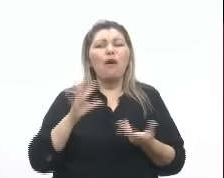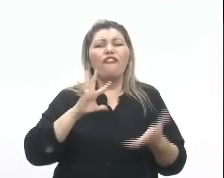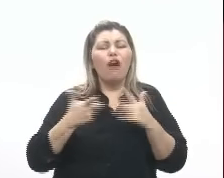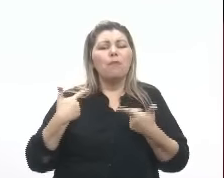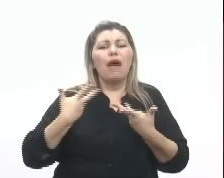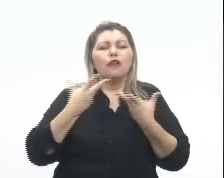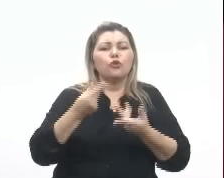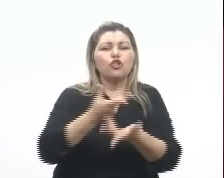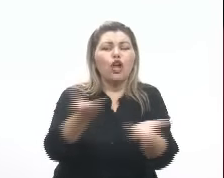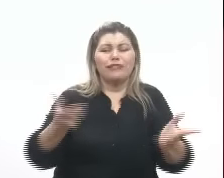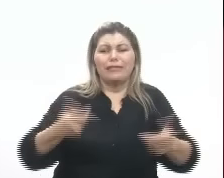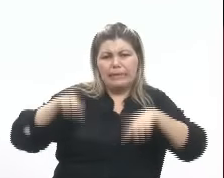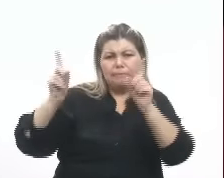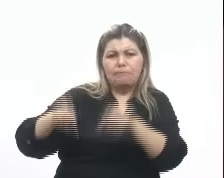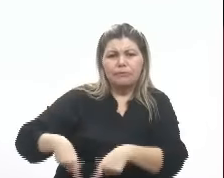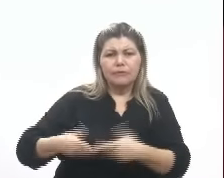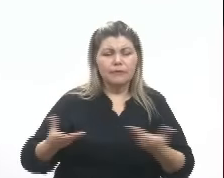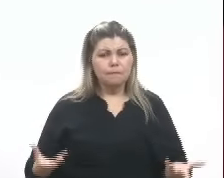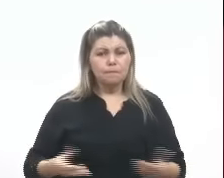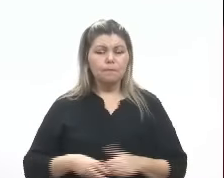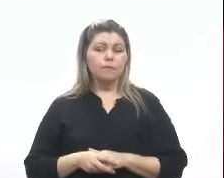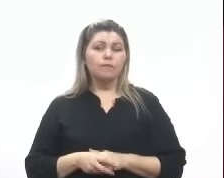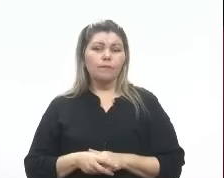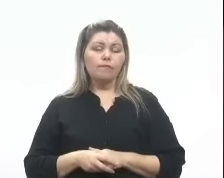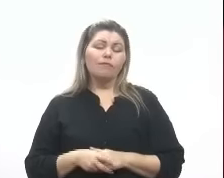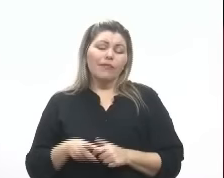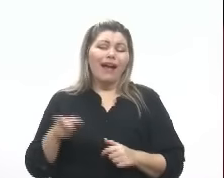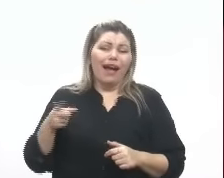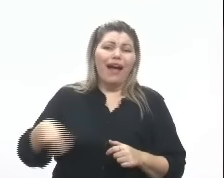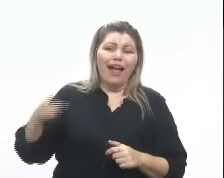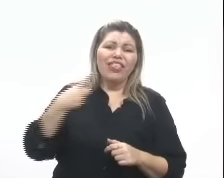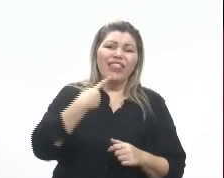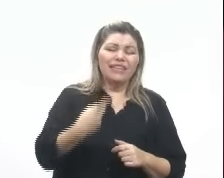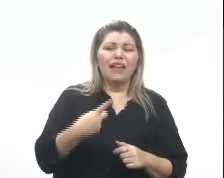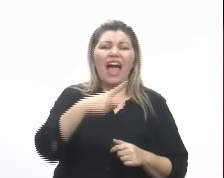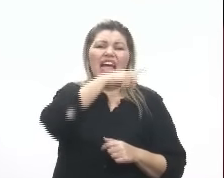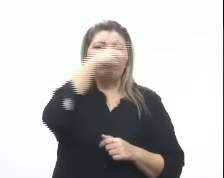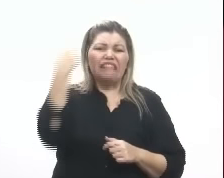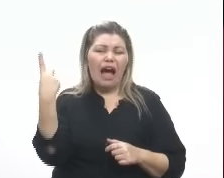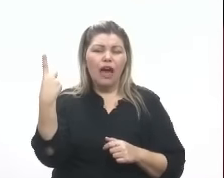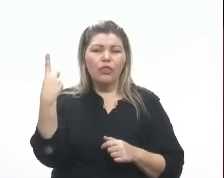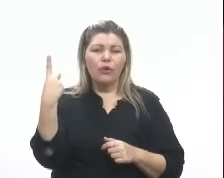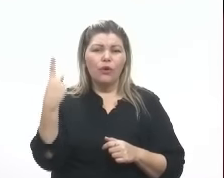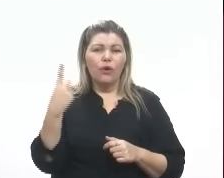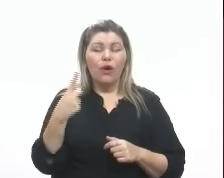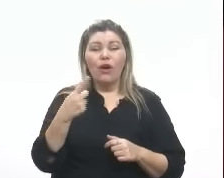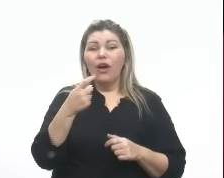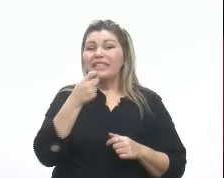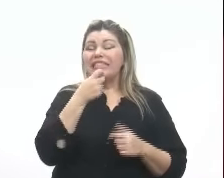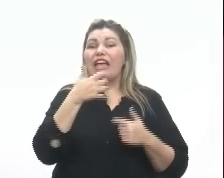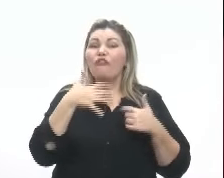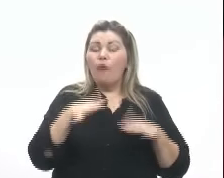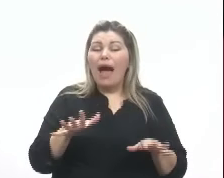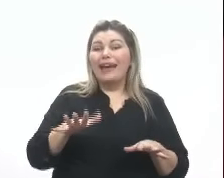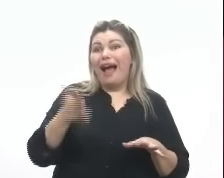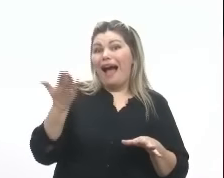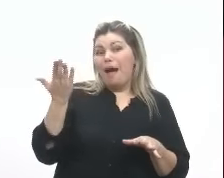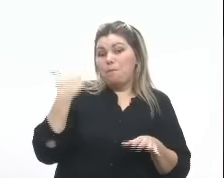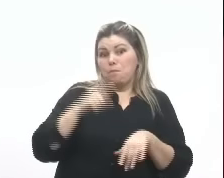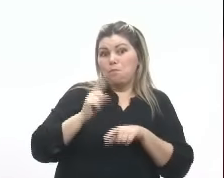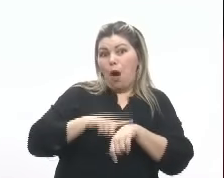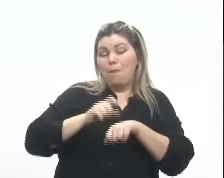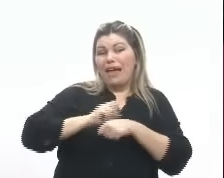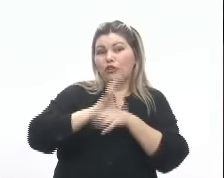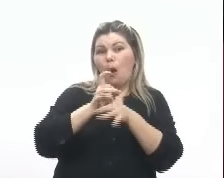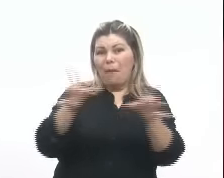sociales. Y hablan de un Estado, miren, si no hubiese estado el Estado, ¿qué hubiese pasado con la pandemia? Y